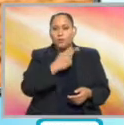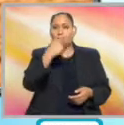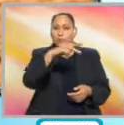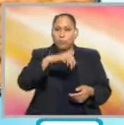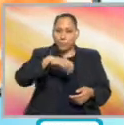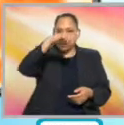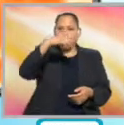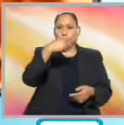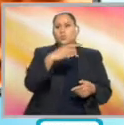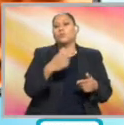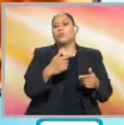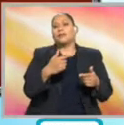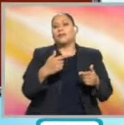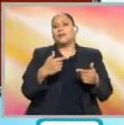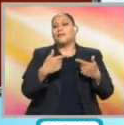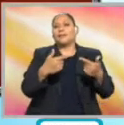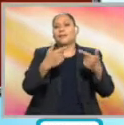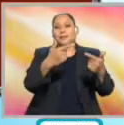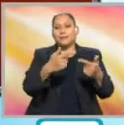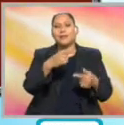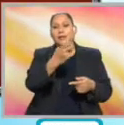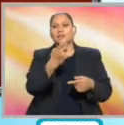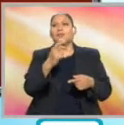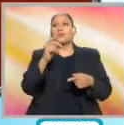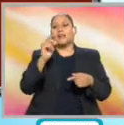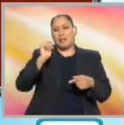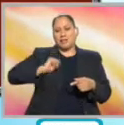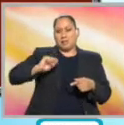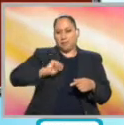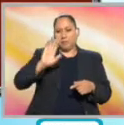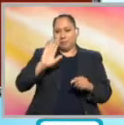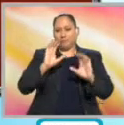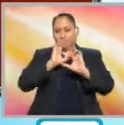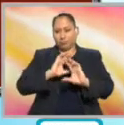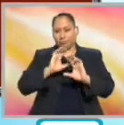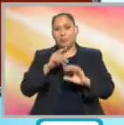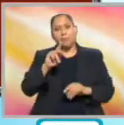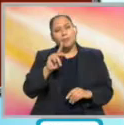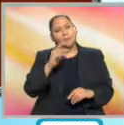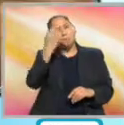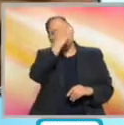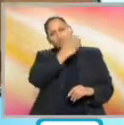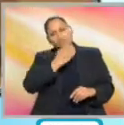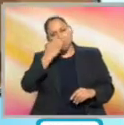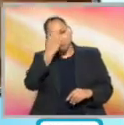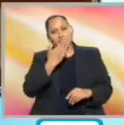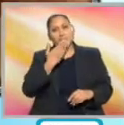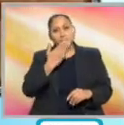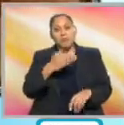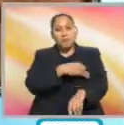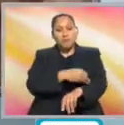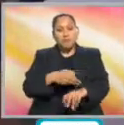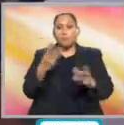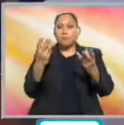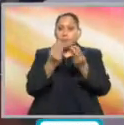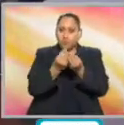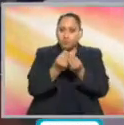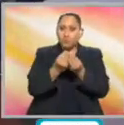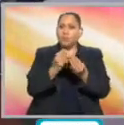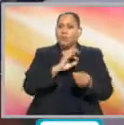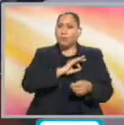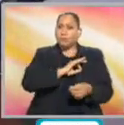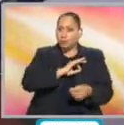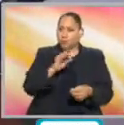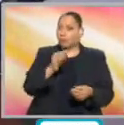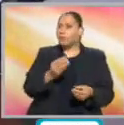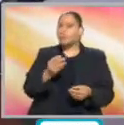Es correcto. Y te decía, bueno, esto podría ser un poco retro, pero también ya analizándolo más a fondo, si vas con la familia también, pues es un buen momento para